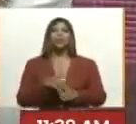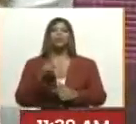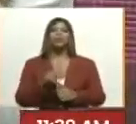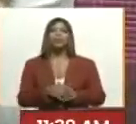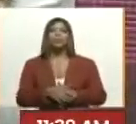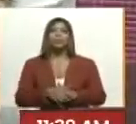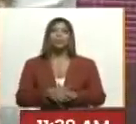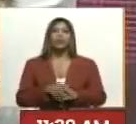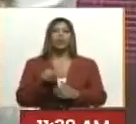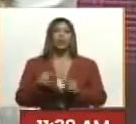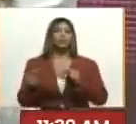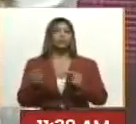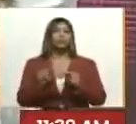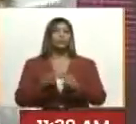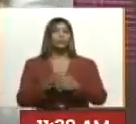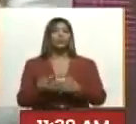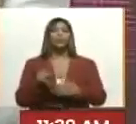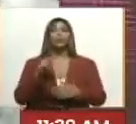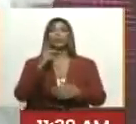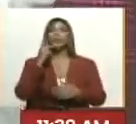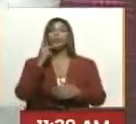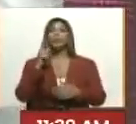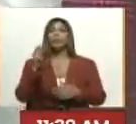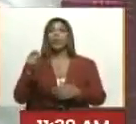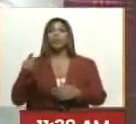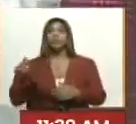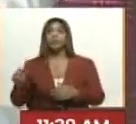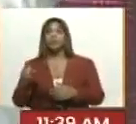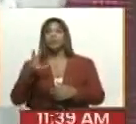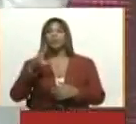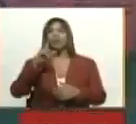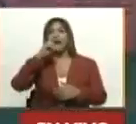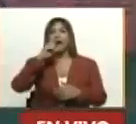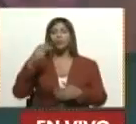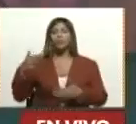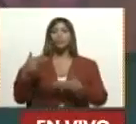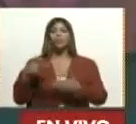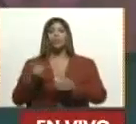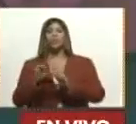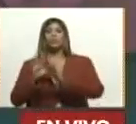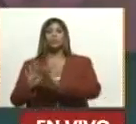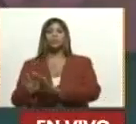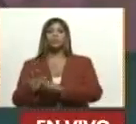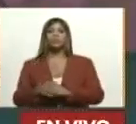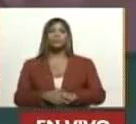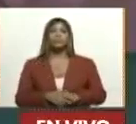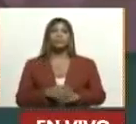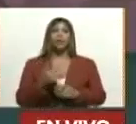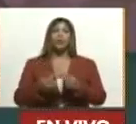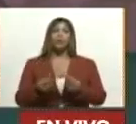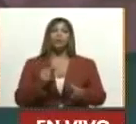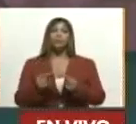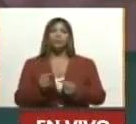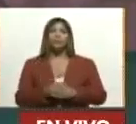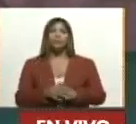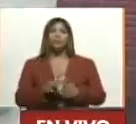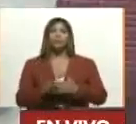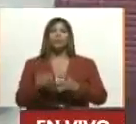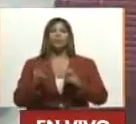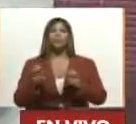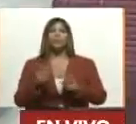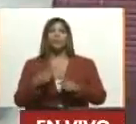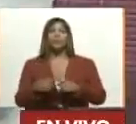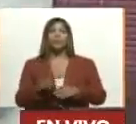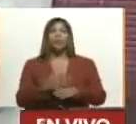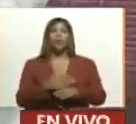precisamente hoy conversando sobre el diplomático Alex Saab, que tiene 3 años secuestrado y así ha sido calificado. Vamos a seguir conversando sobre el tema, pero